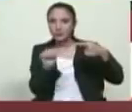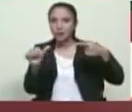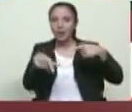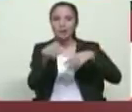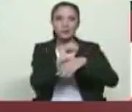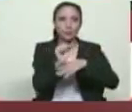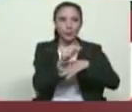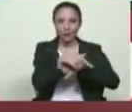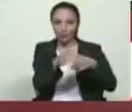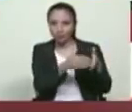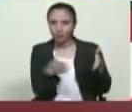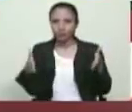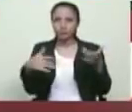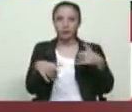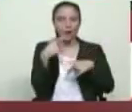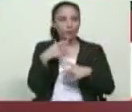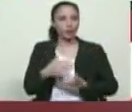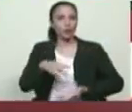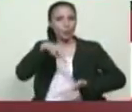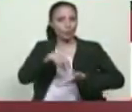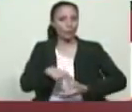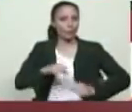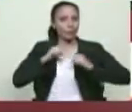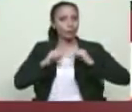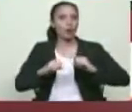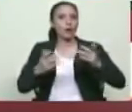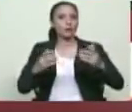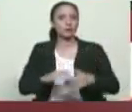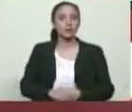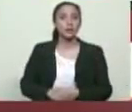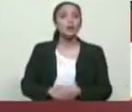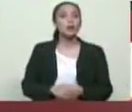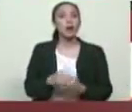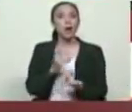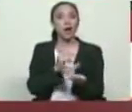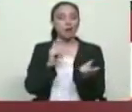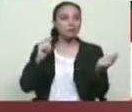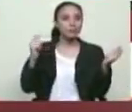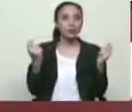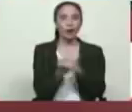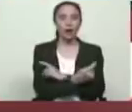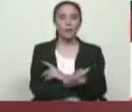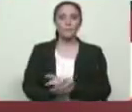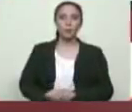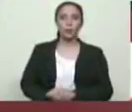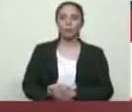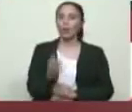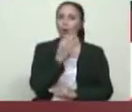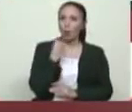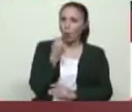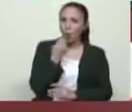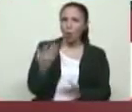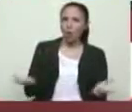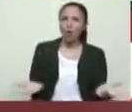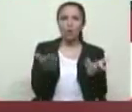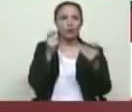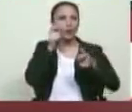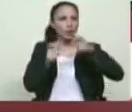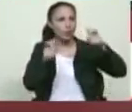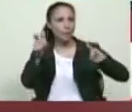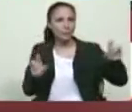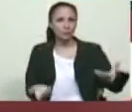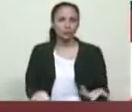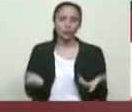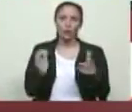mandando victoriosos, de pie, en ofensiva verdadera de calle, con los jóvenes del barrio, con el pueblo de los